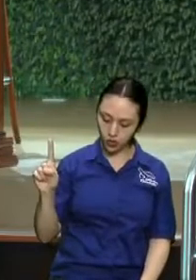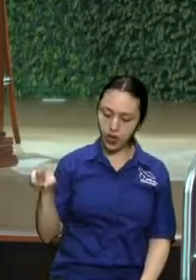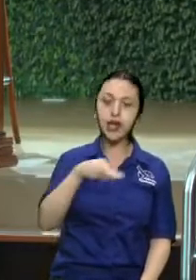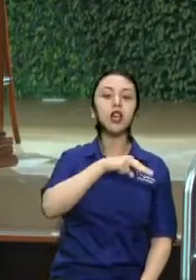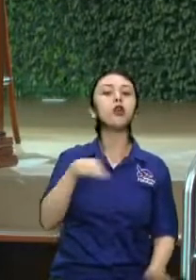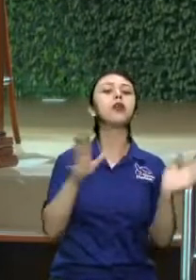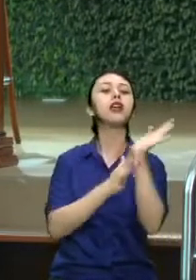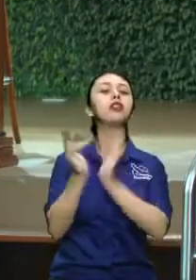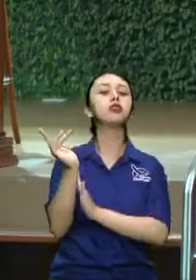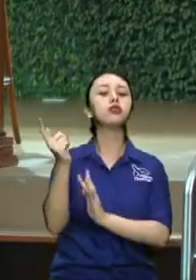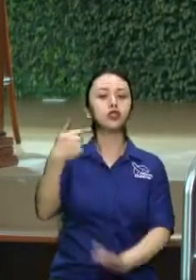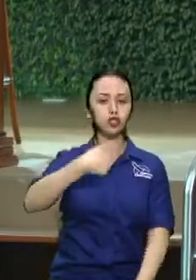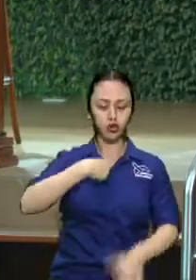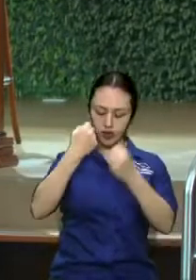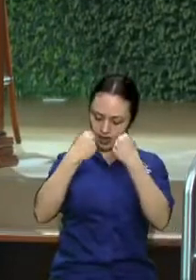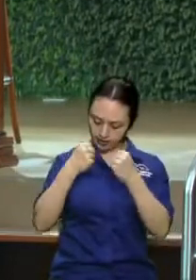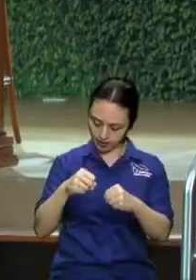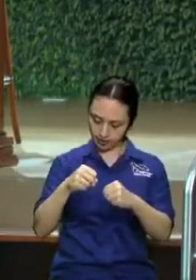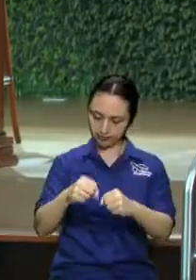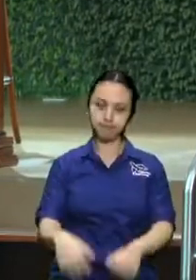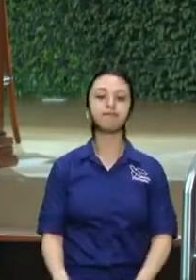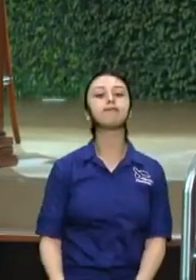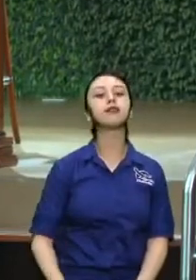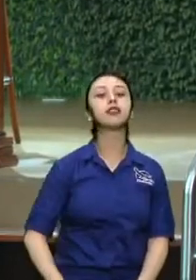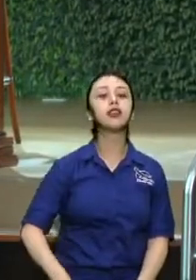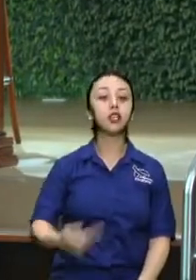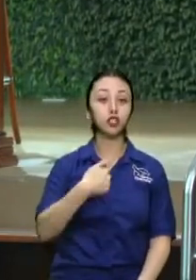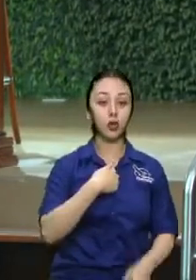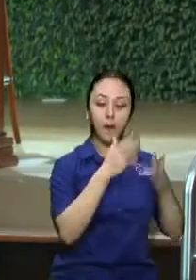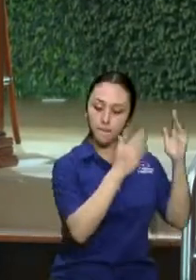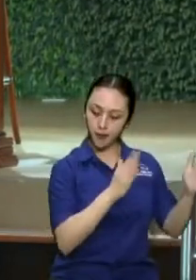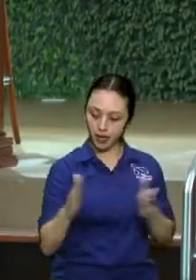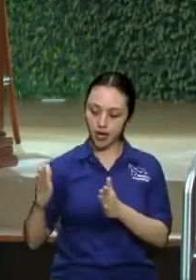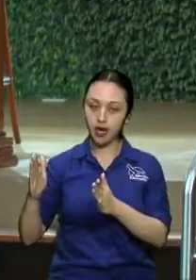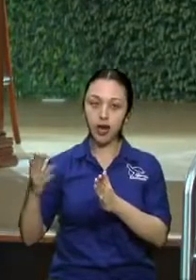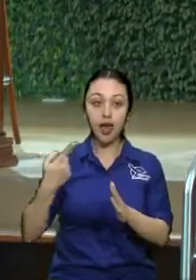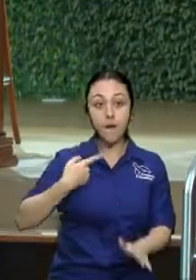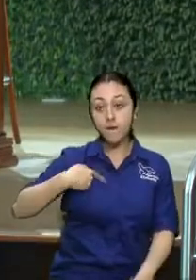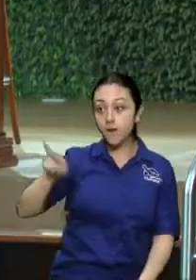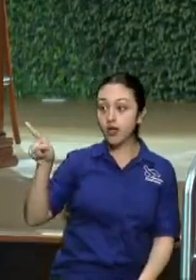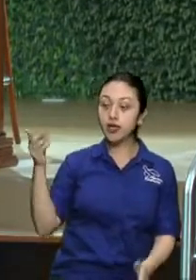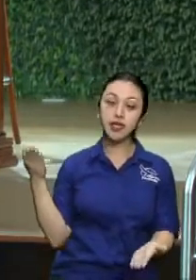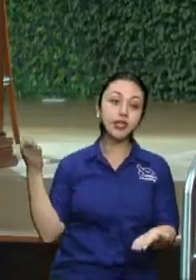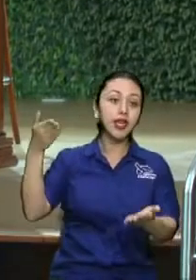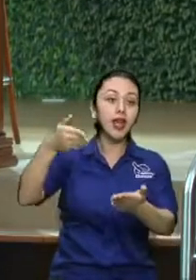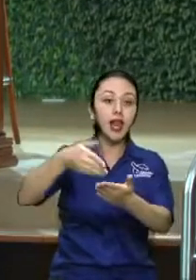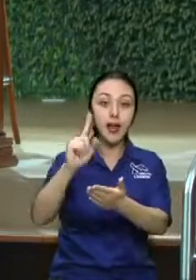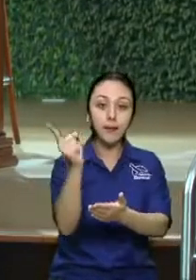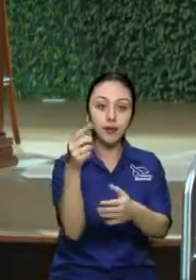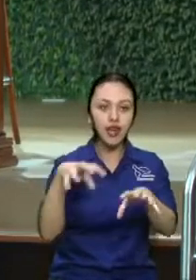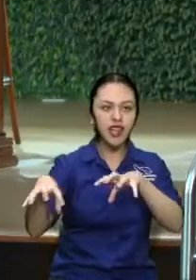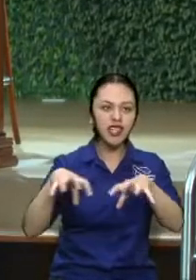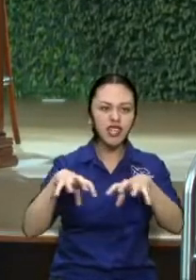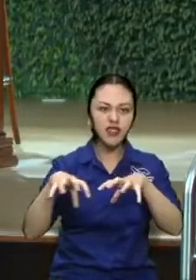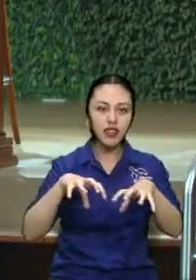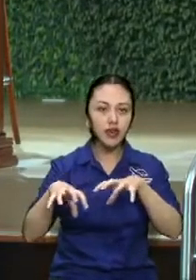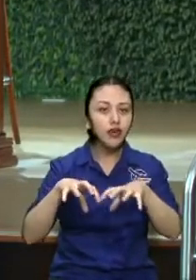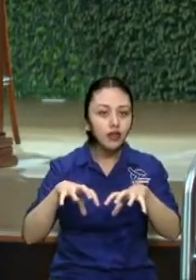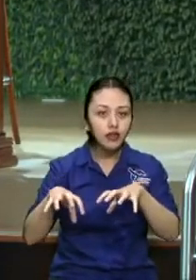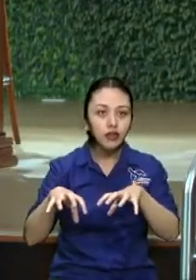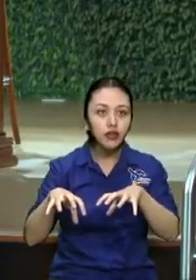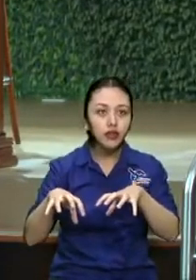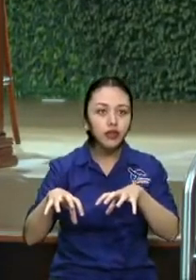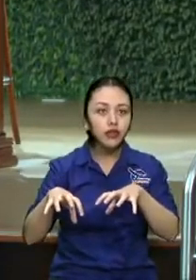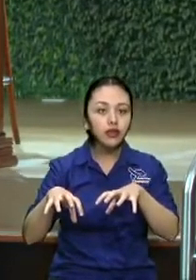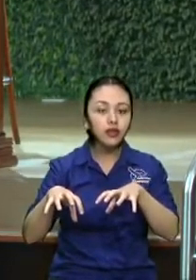Me preparé y me fui. Y llegué a la primera actividad que estaba cardíaca y fui.